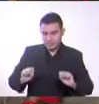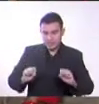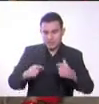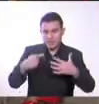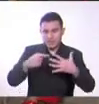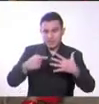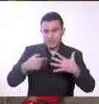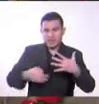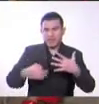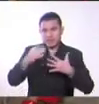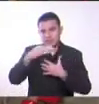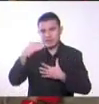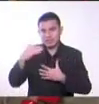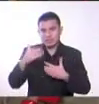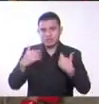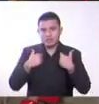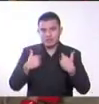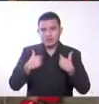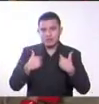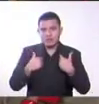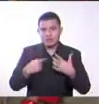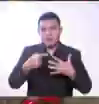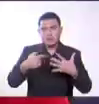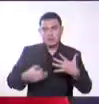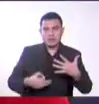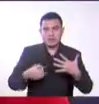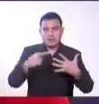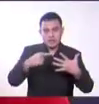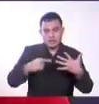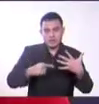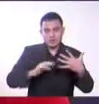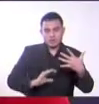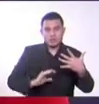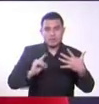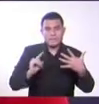¿verdad? Tenemos como ley primaria la Constitución